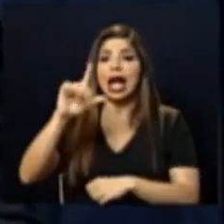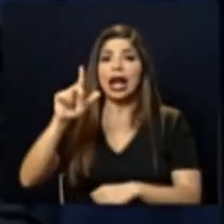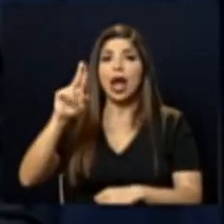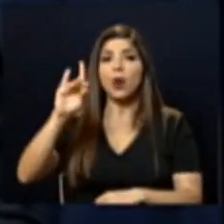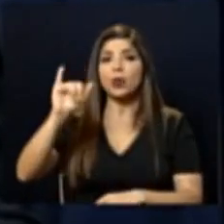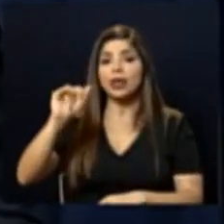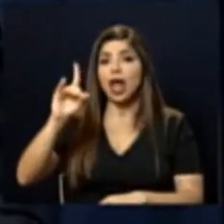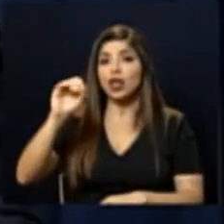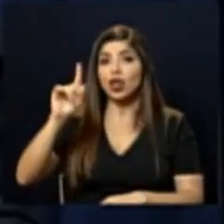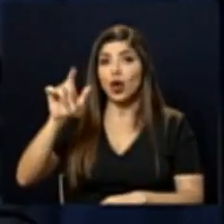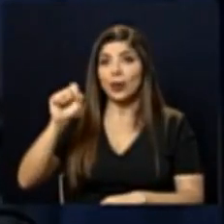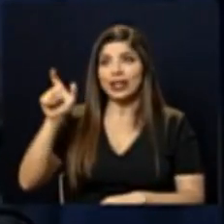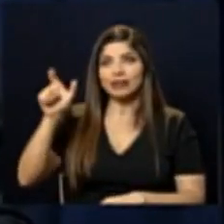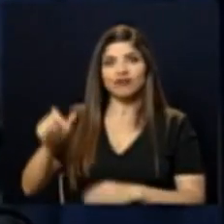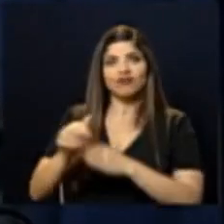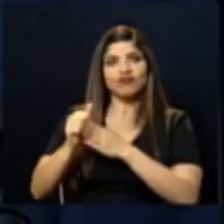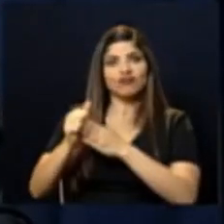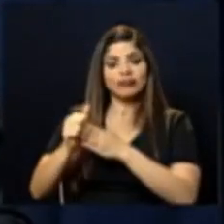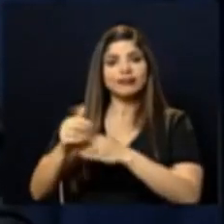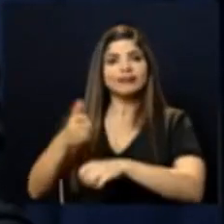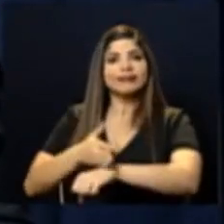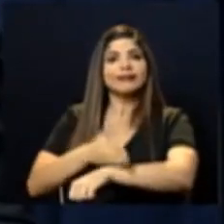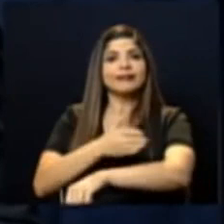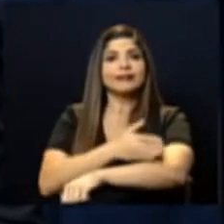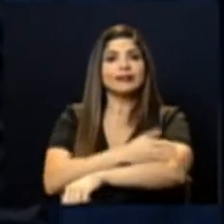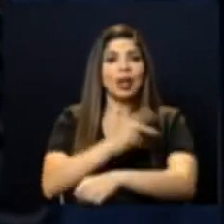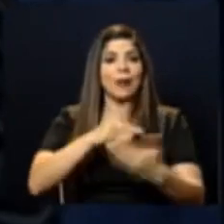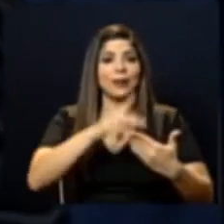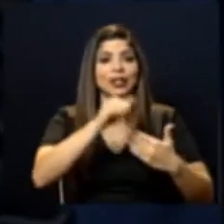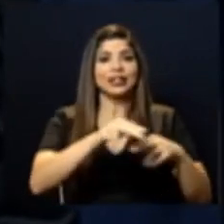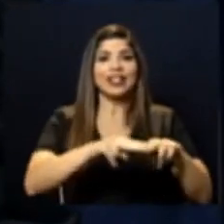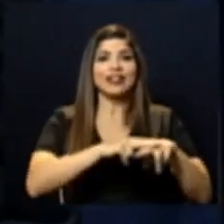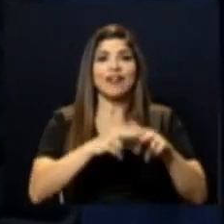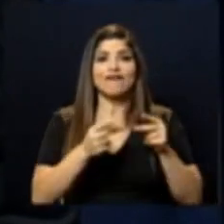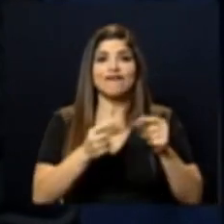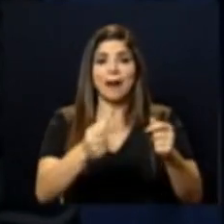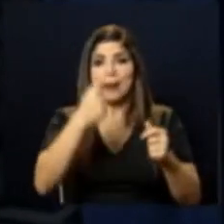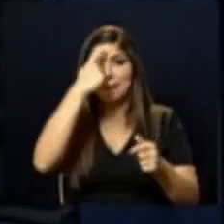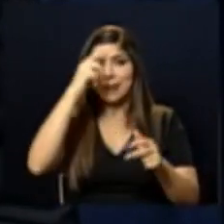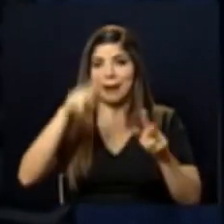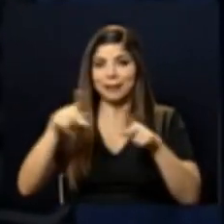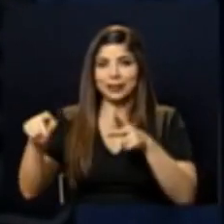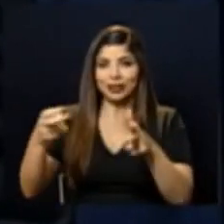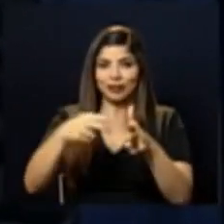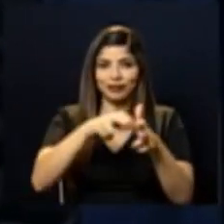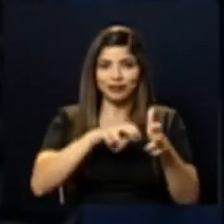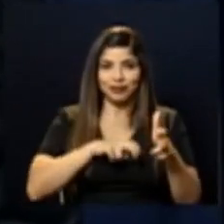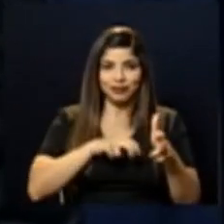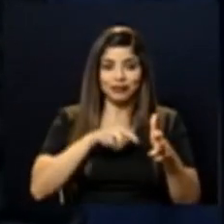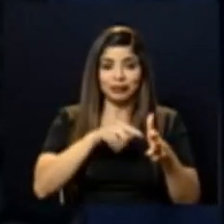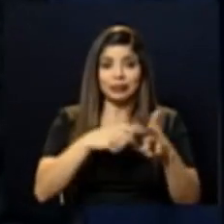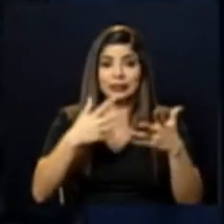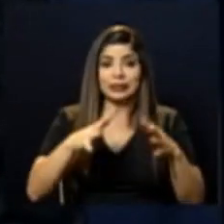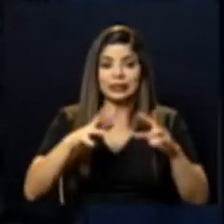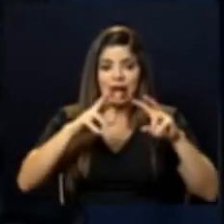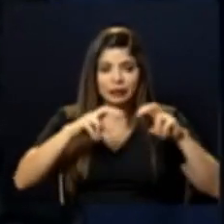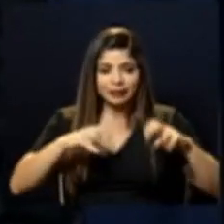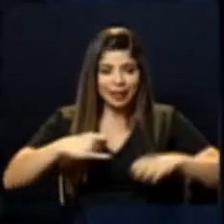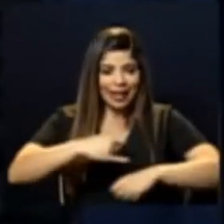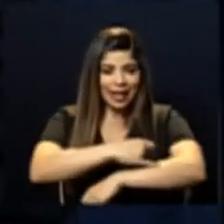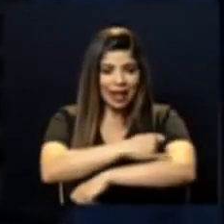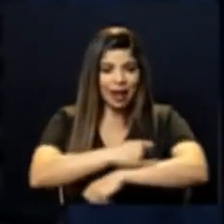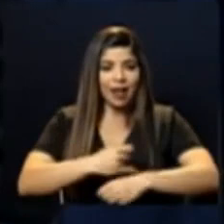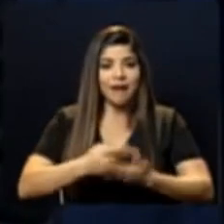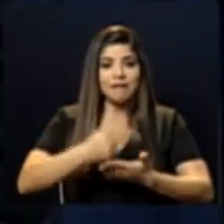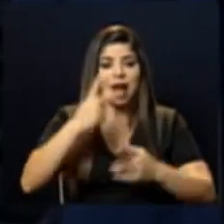hemos avanzado en el proyecto del tren rápido de pasajeros. Se realizó una ingeniería de valor para